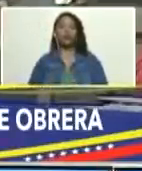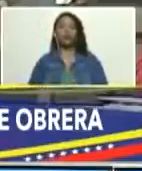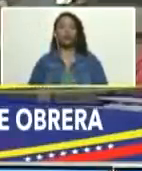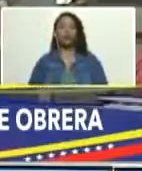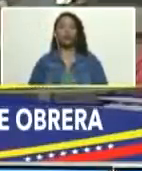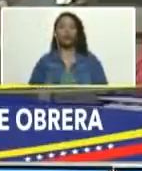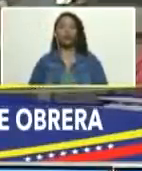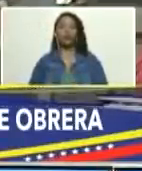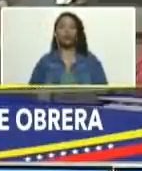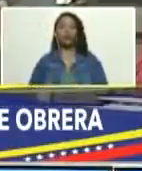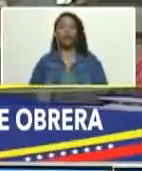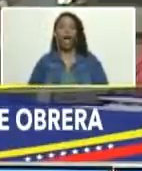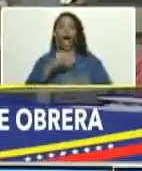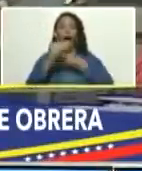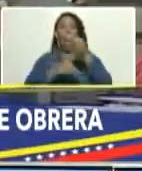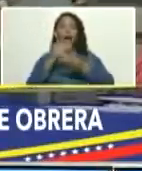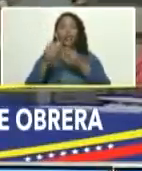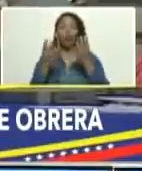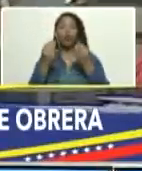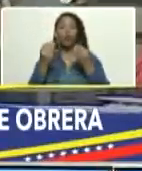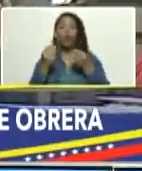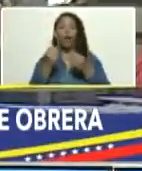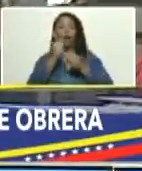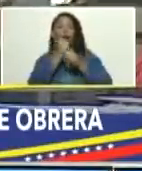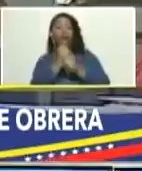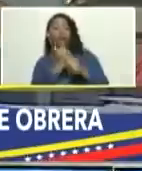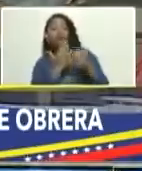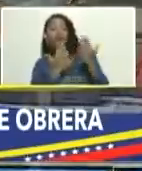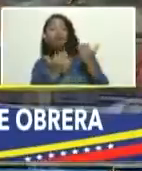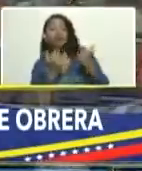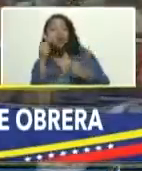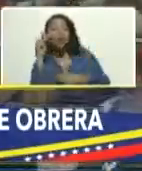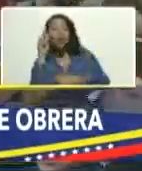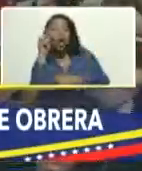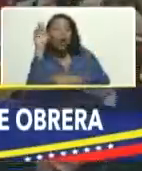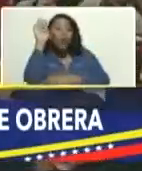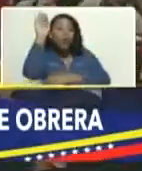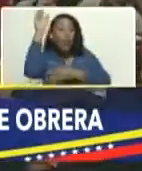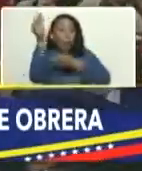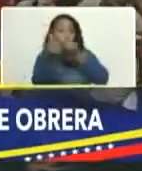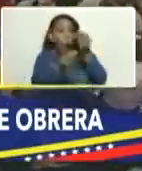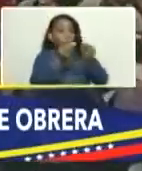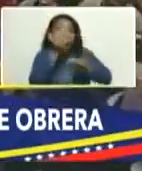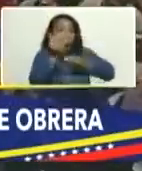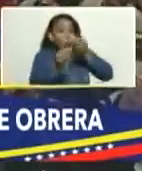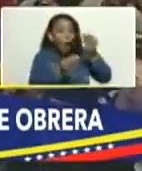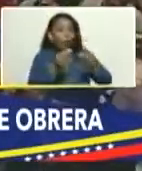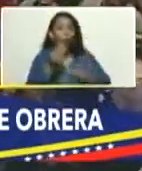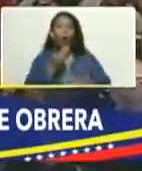ha generado grandes expectativas, muchachos, muchachas, compañeros, compañeras.